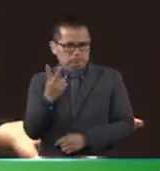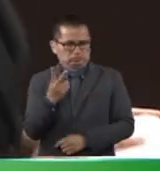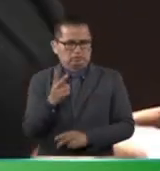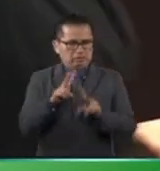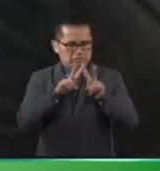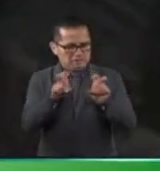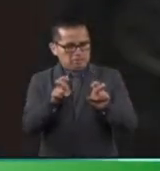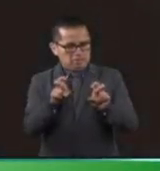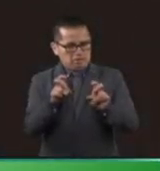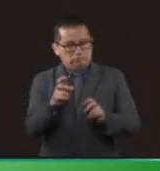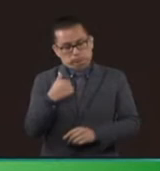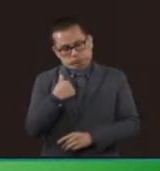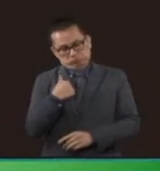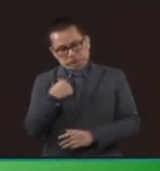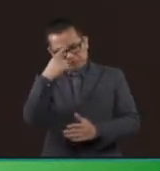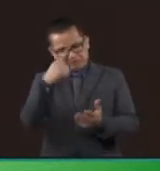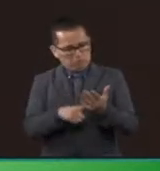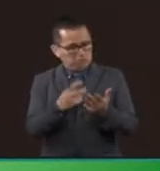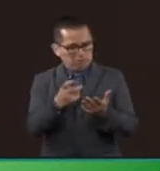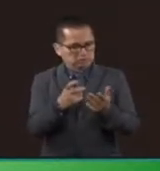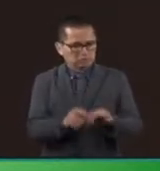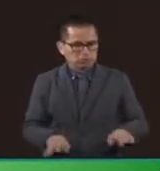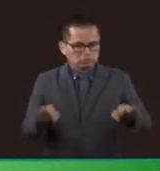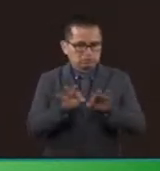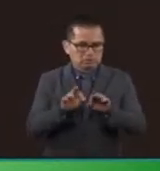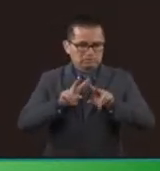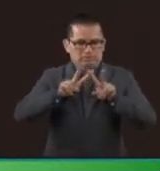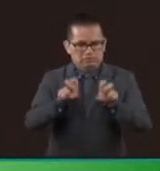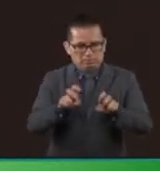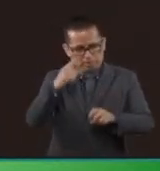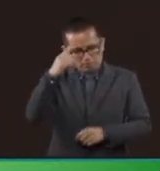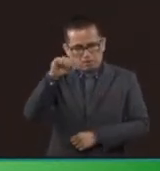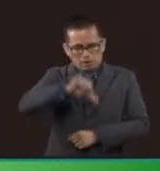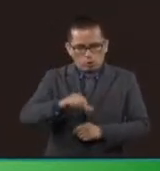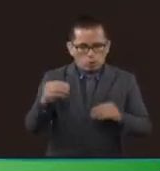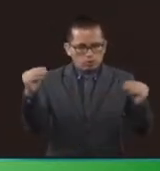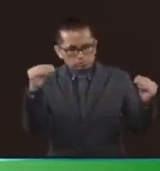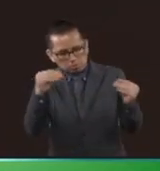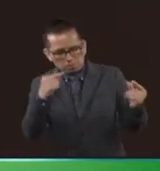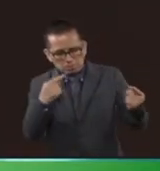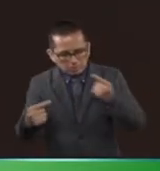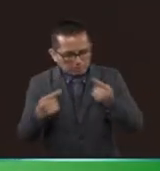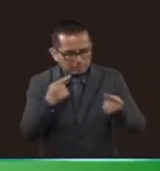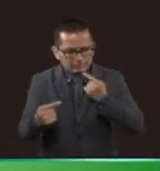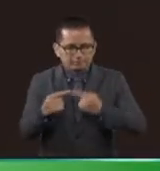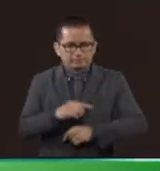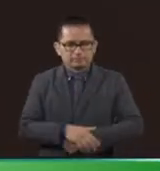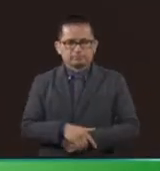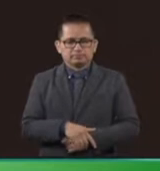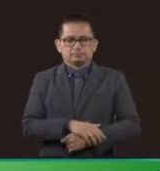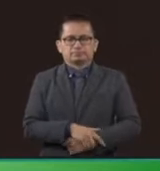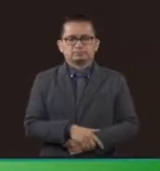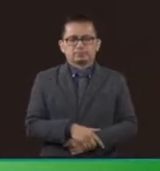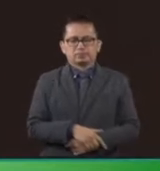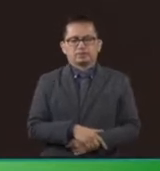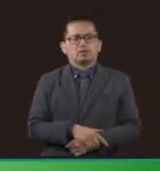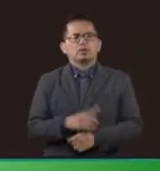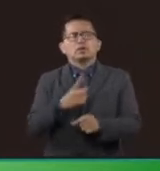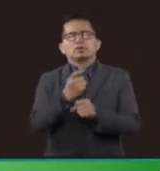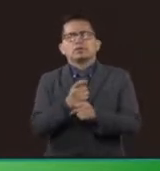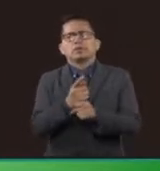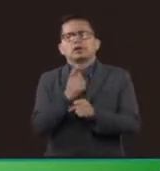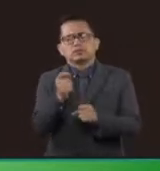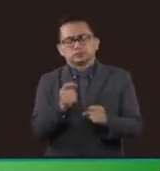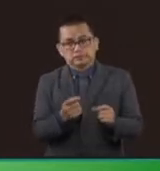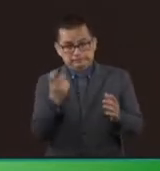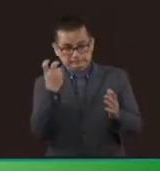importante reer a colación en este debate en primer lugar pues la intención de construir estas reformas